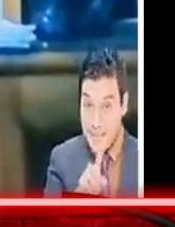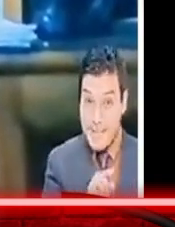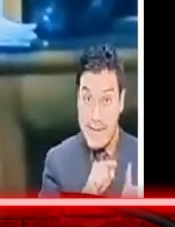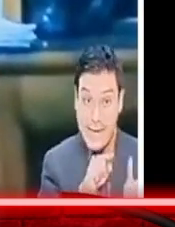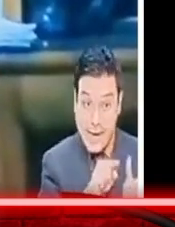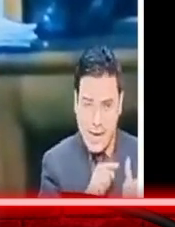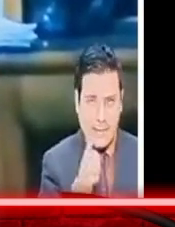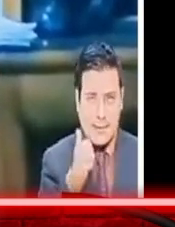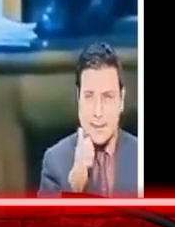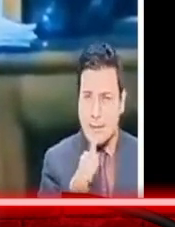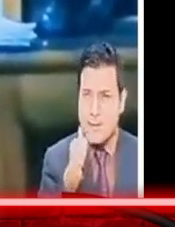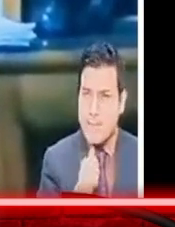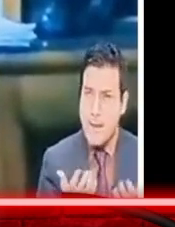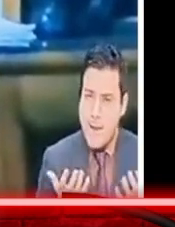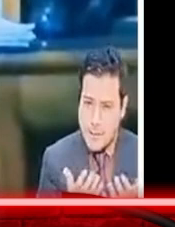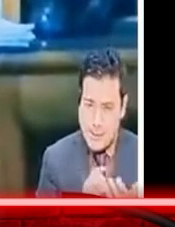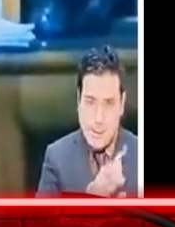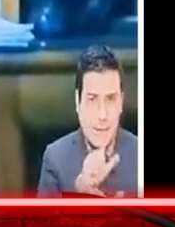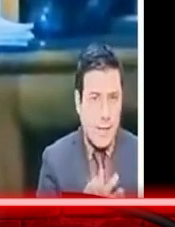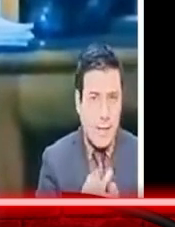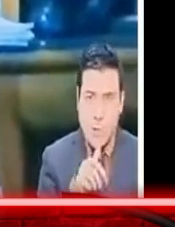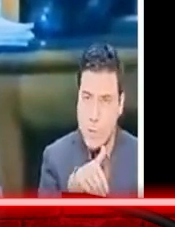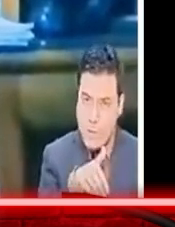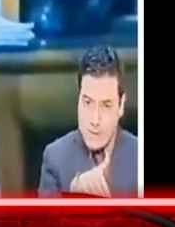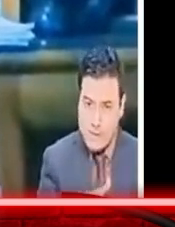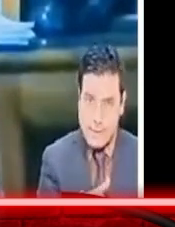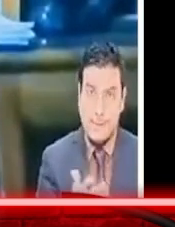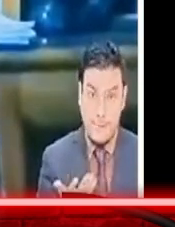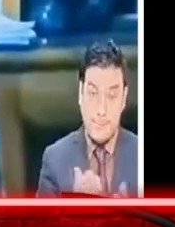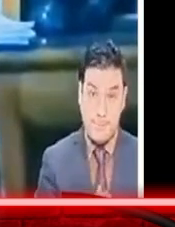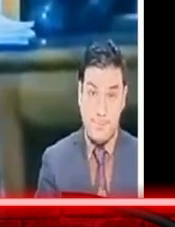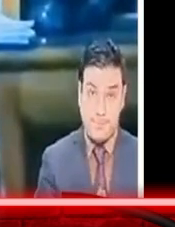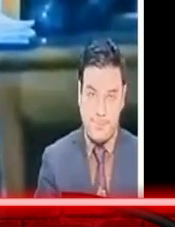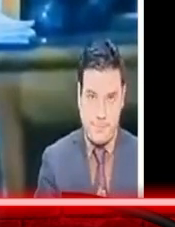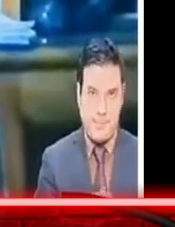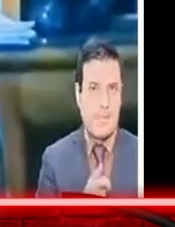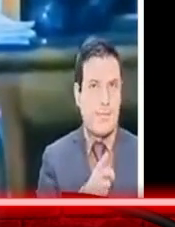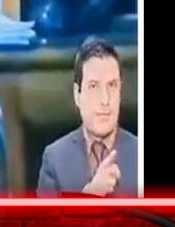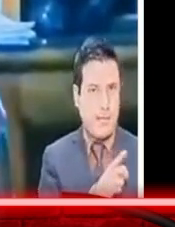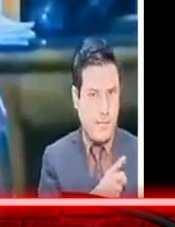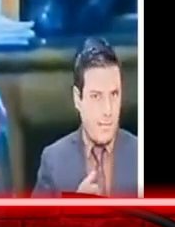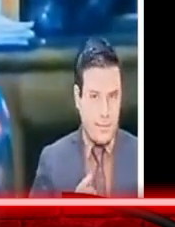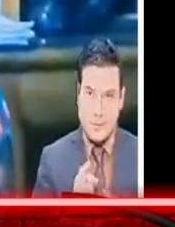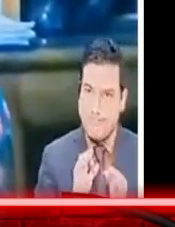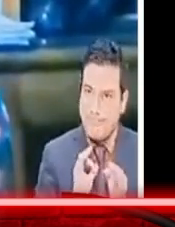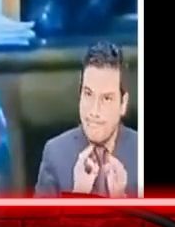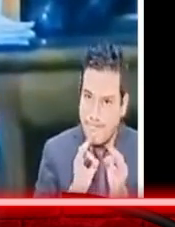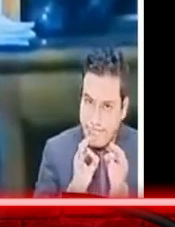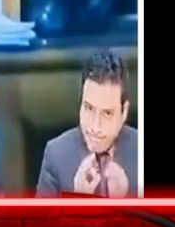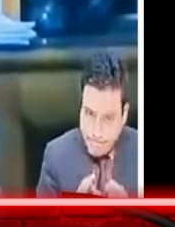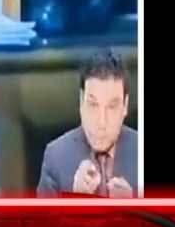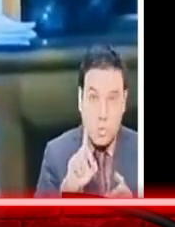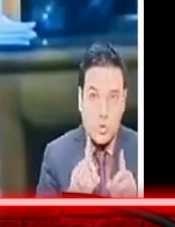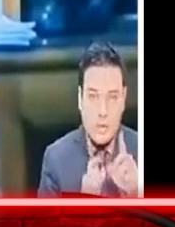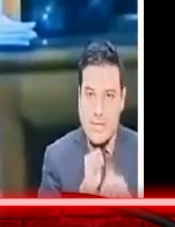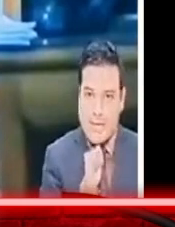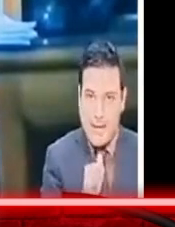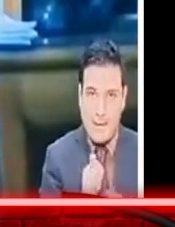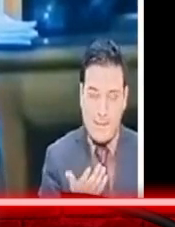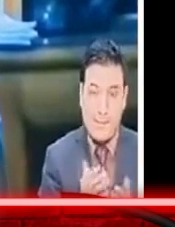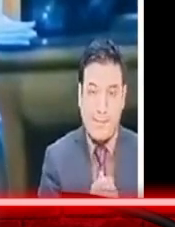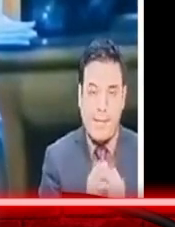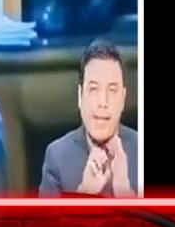todo aspecto con apego irrestricto a la normatividad. No puede quedar ninguna duda en este respecto. De acuerdo a lo anterior, una